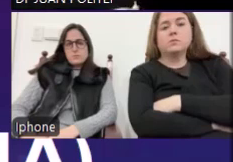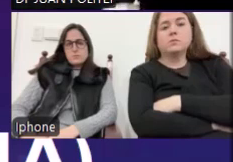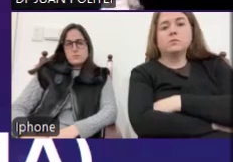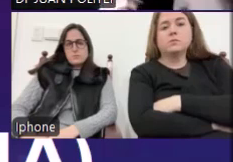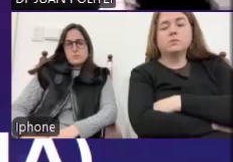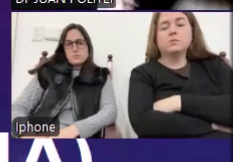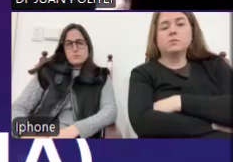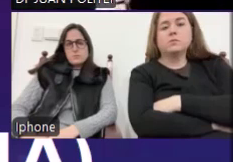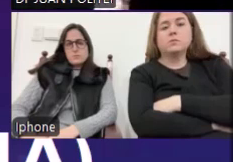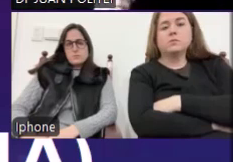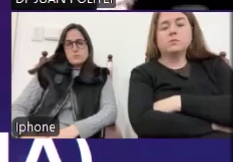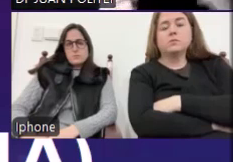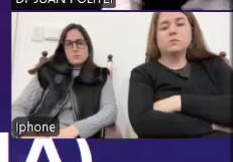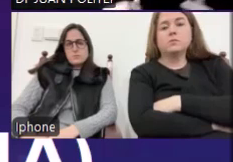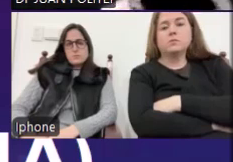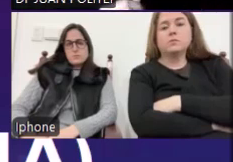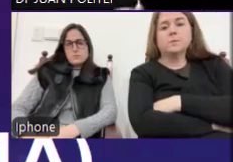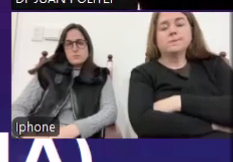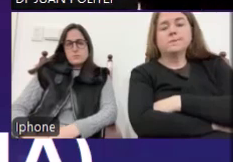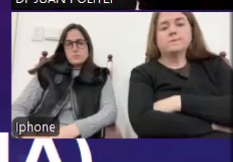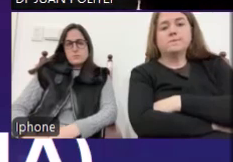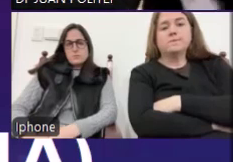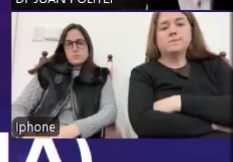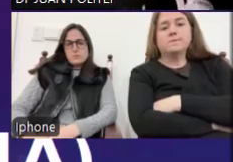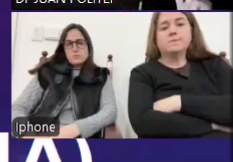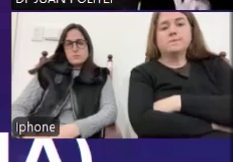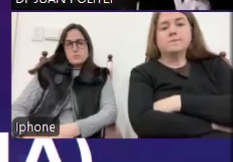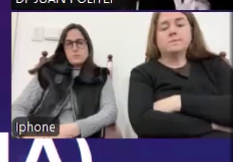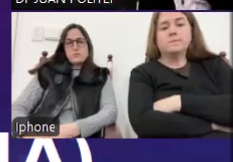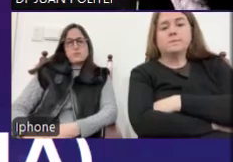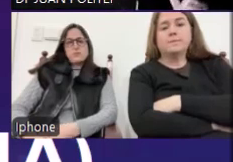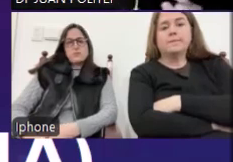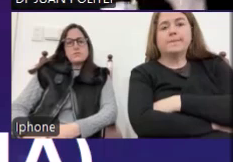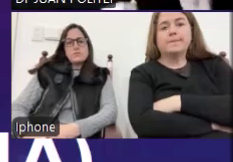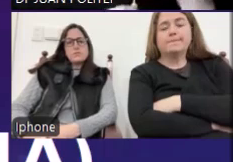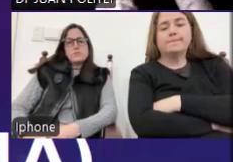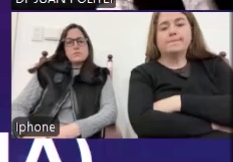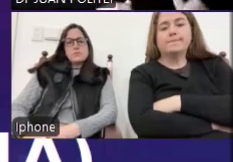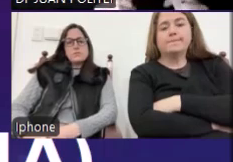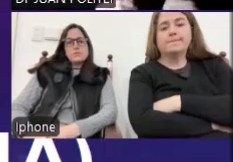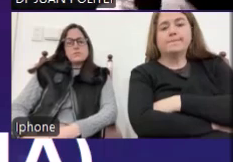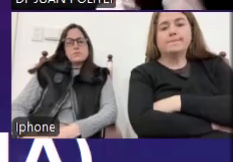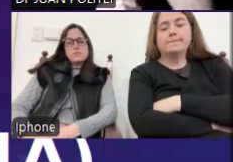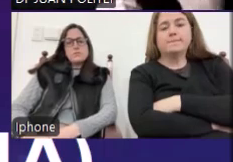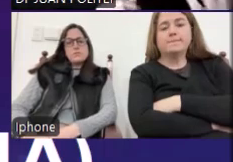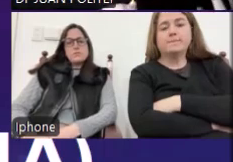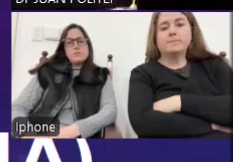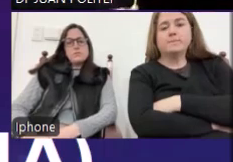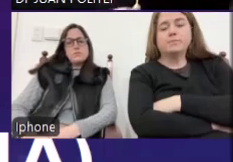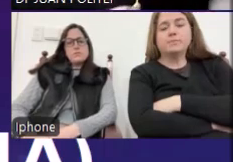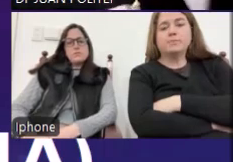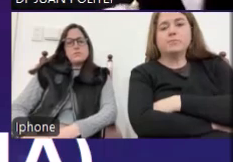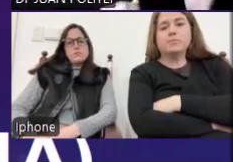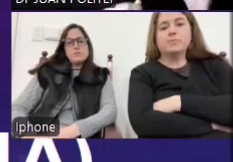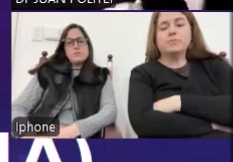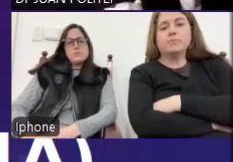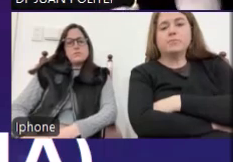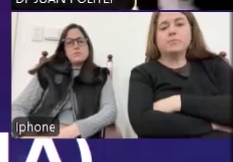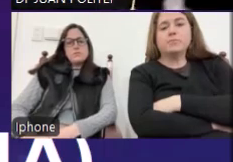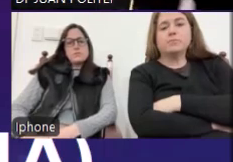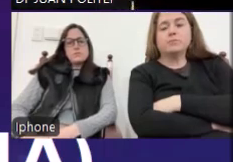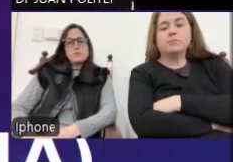bien, y recién ahora es el primer paso en humanos. Todas las fases 1 o